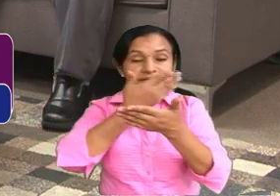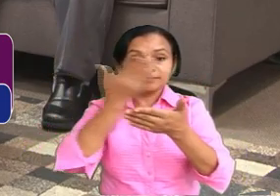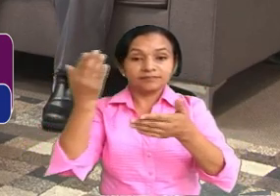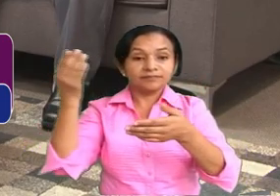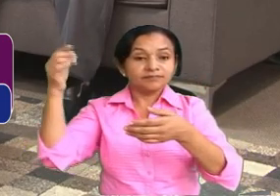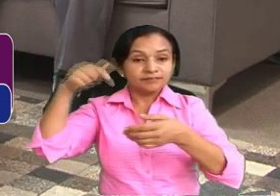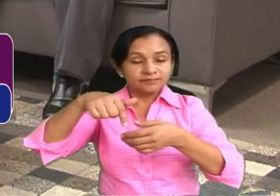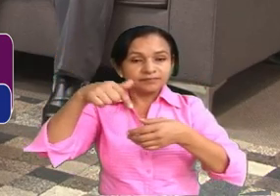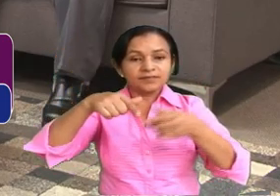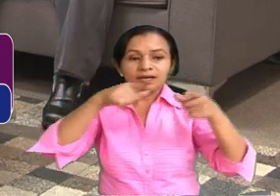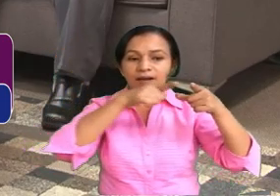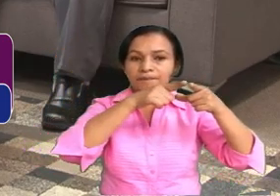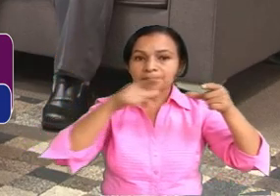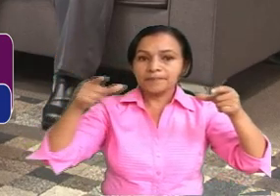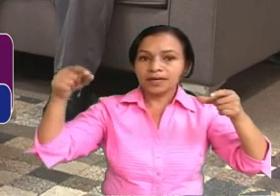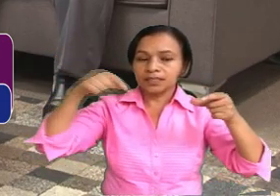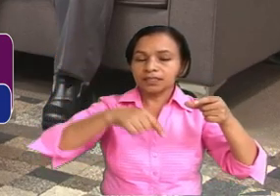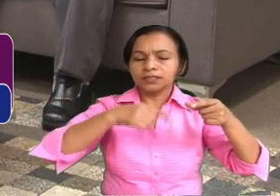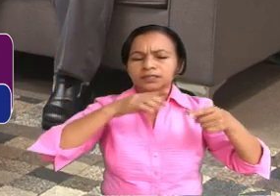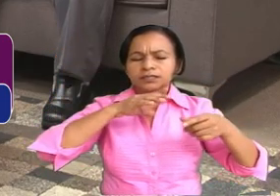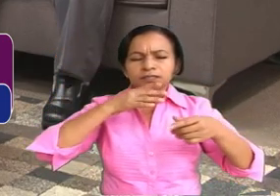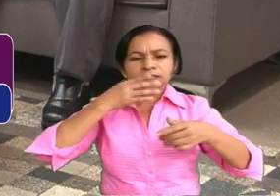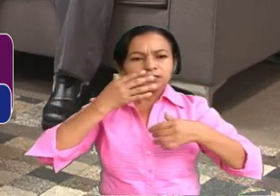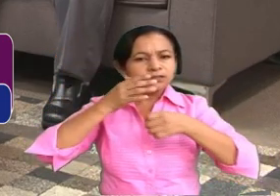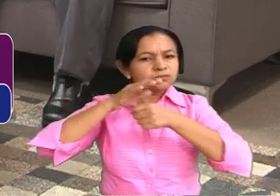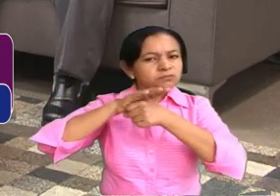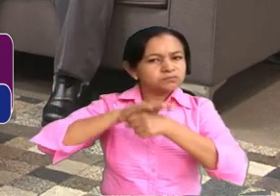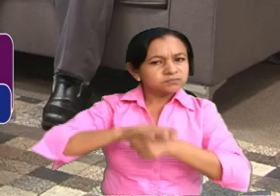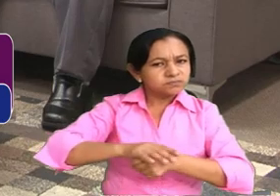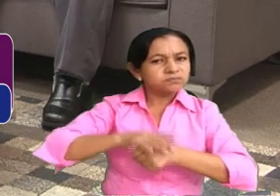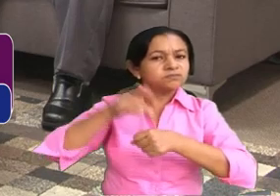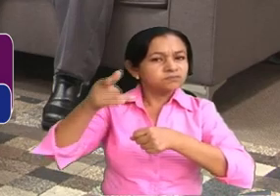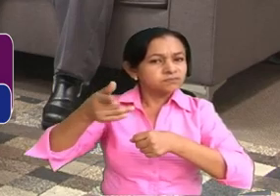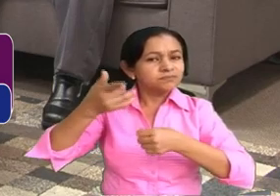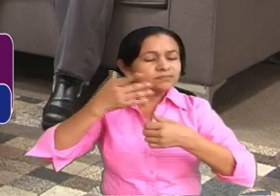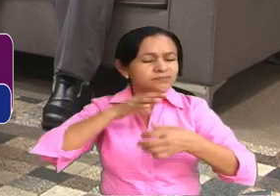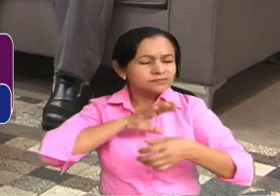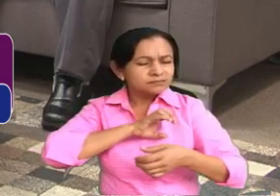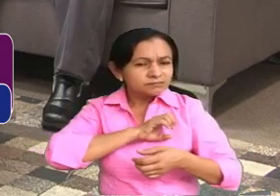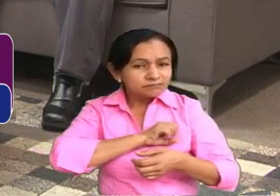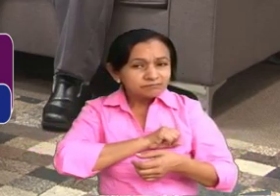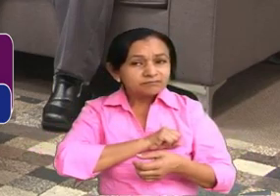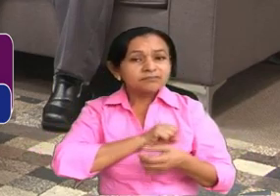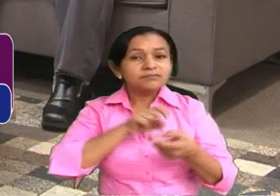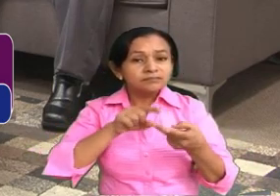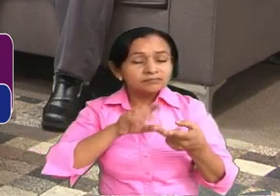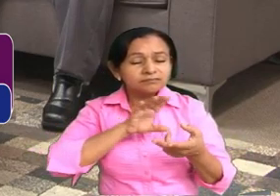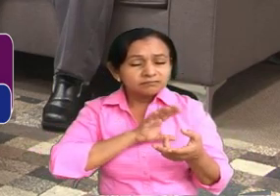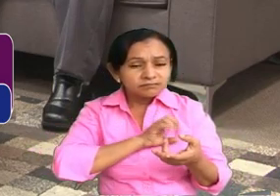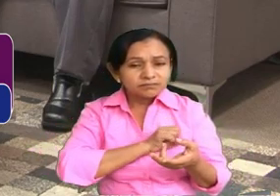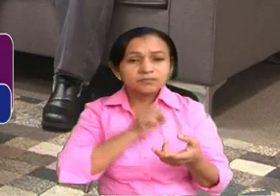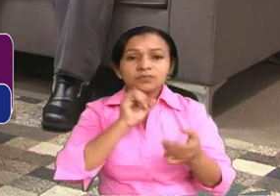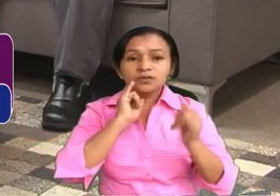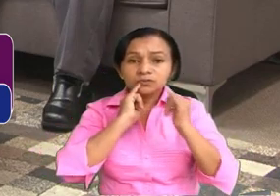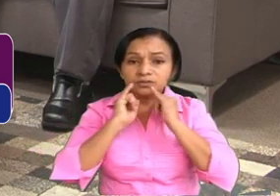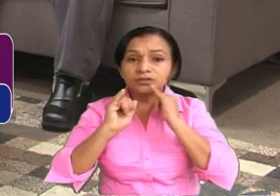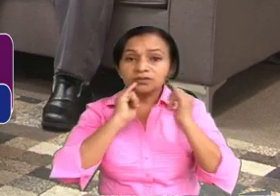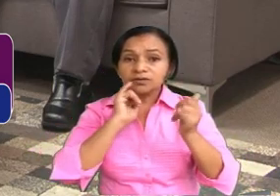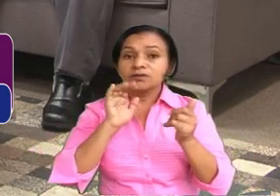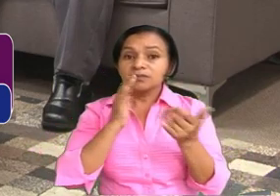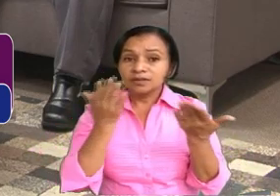aquí, que sufrieron, y sufrieron por el color de su piel, sufrieron por su lengua